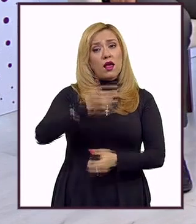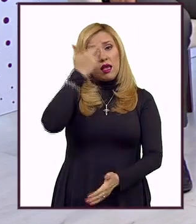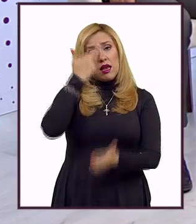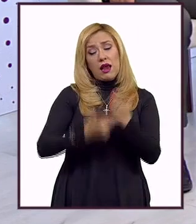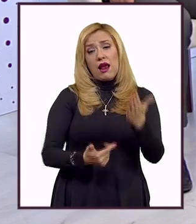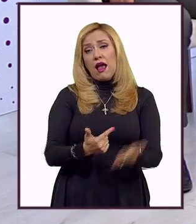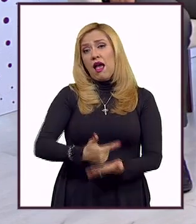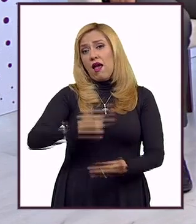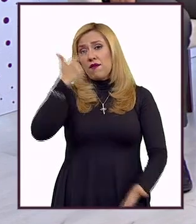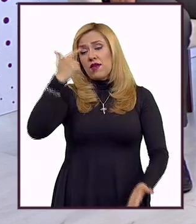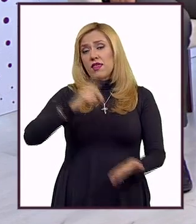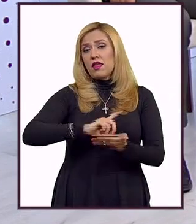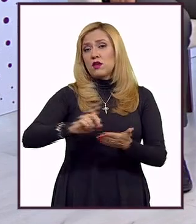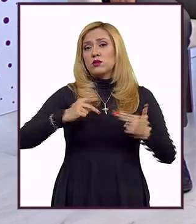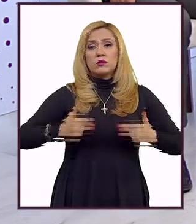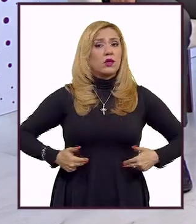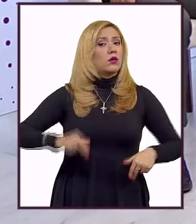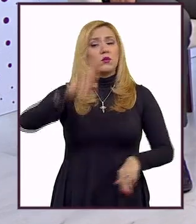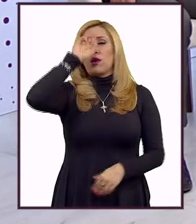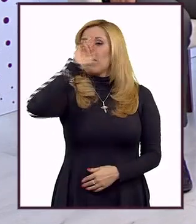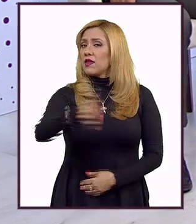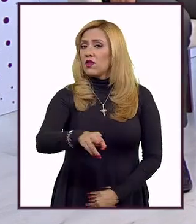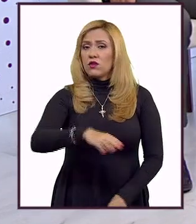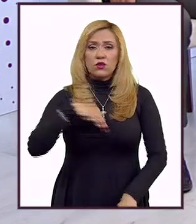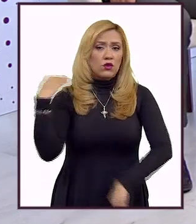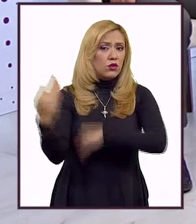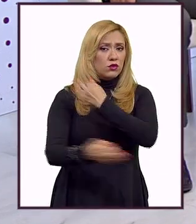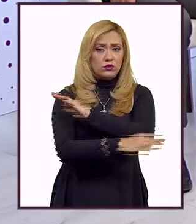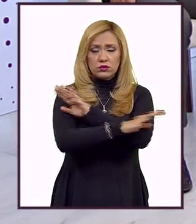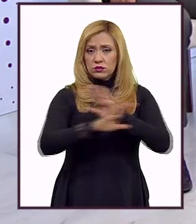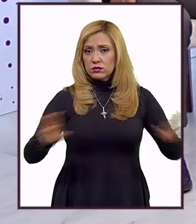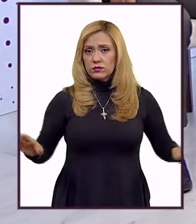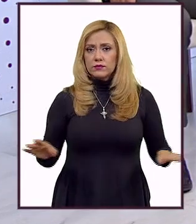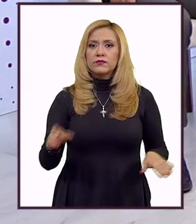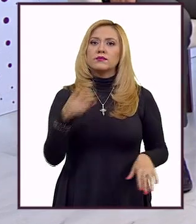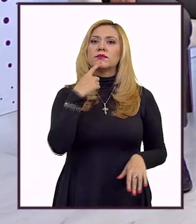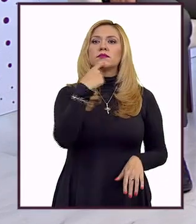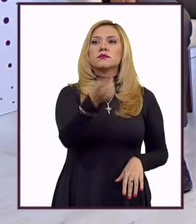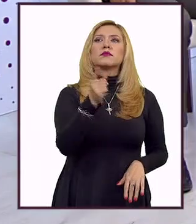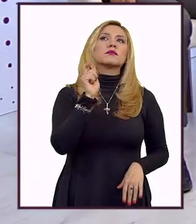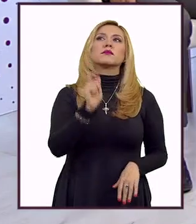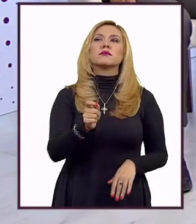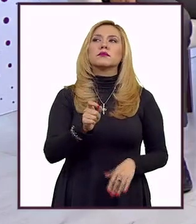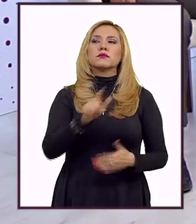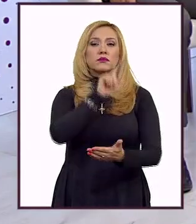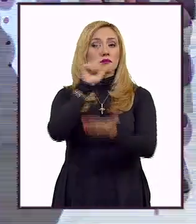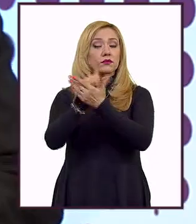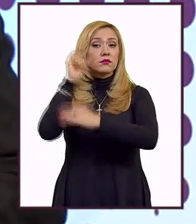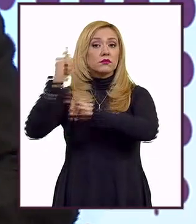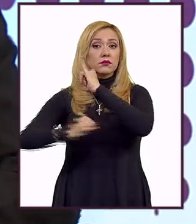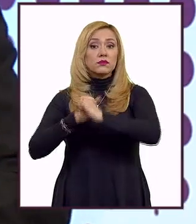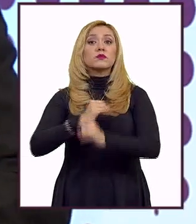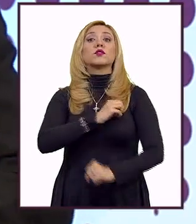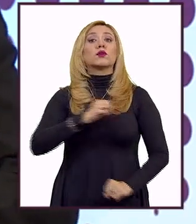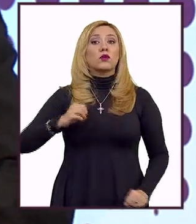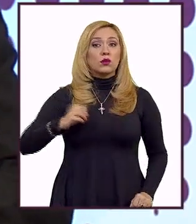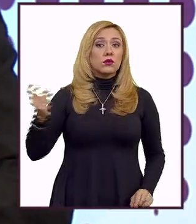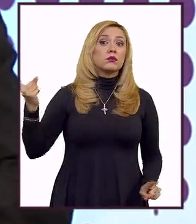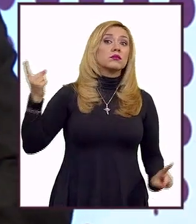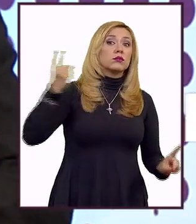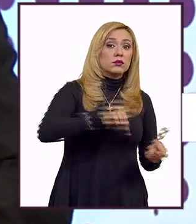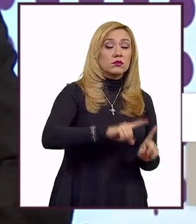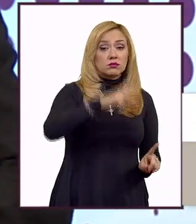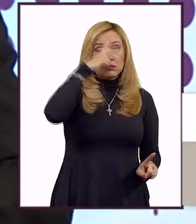una prohibición además absoluta, y además, como bien comentaban, las convenciones obligan al Estado mexicano